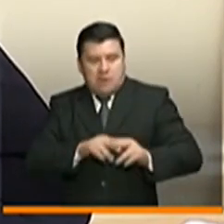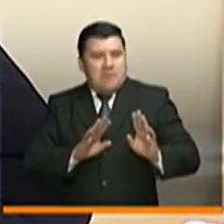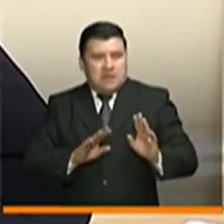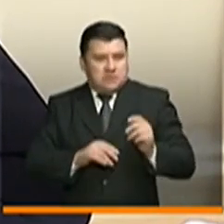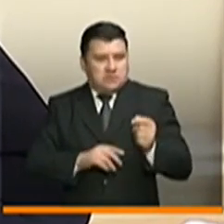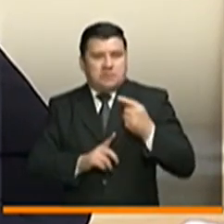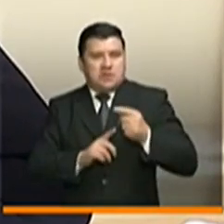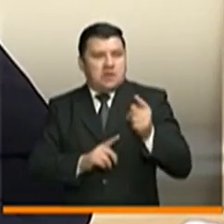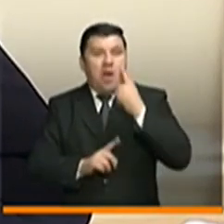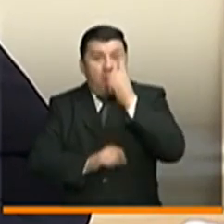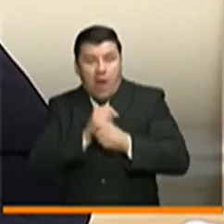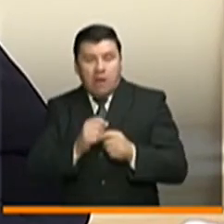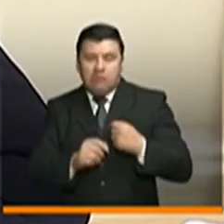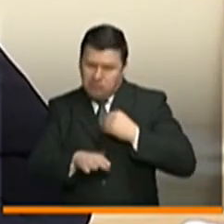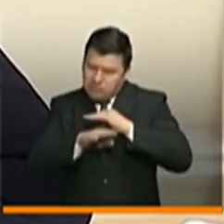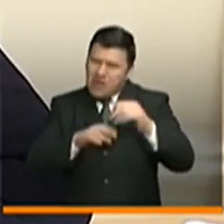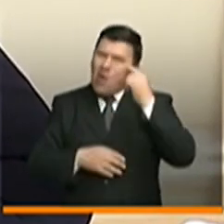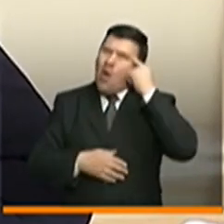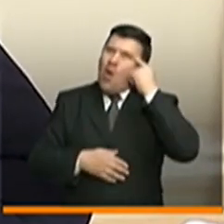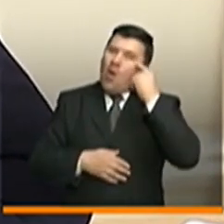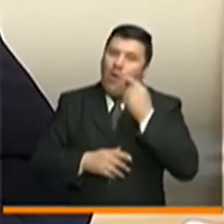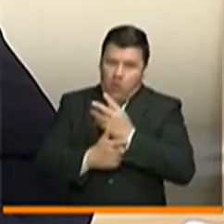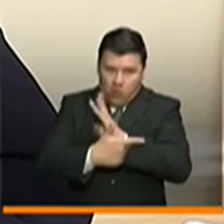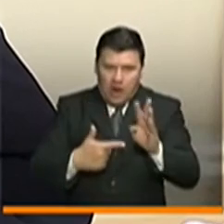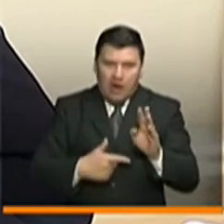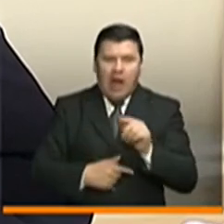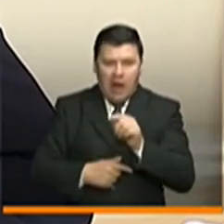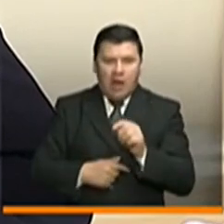emprendedores agrarios. Los invito a que visiten la página de